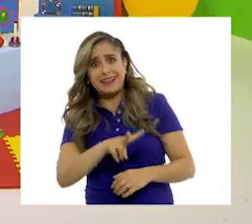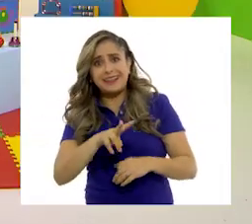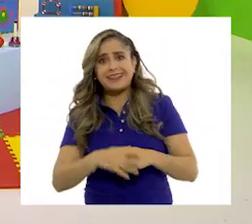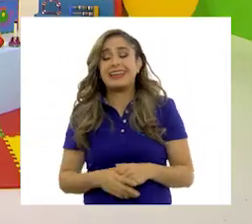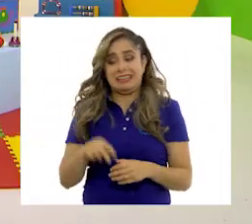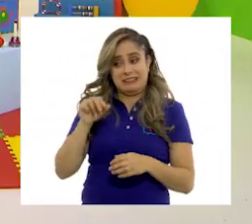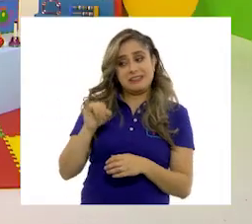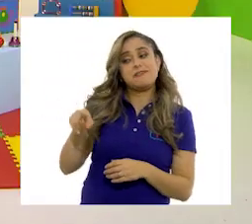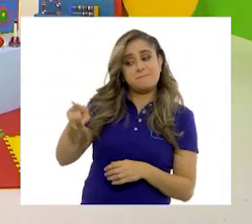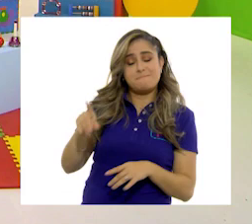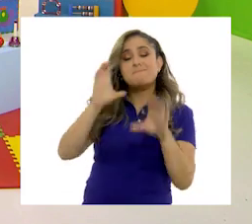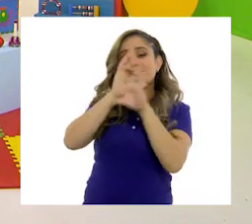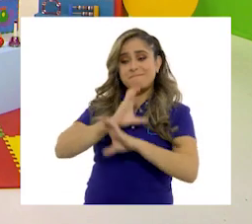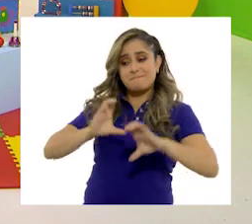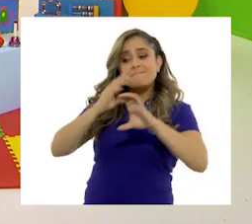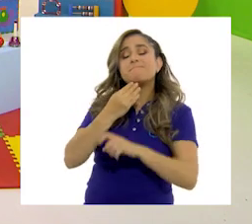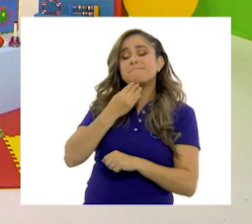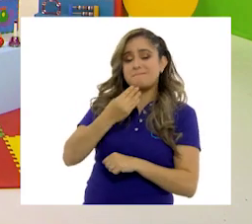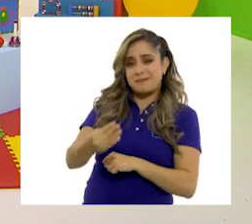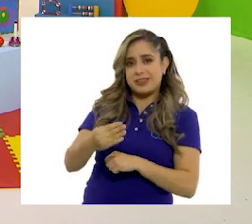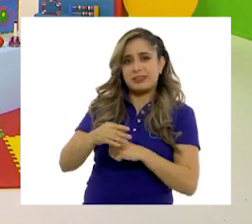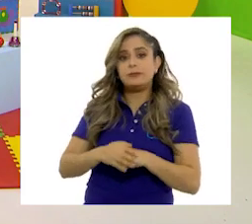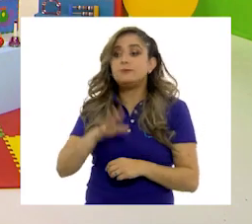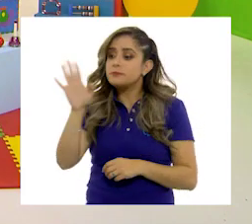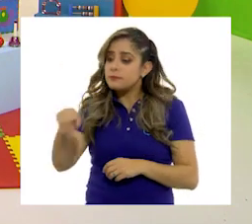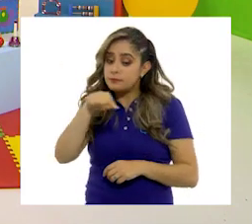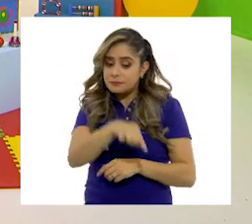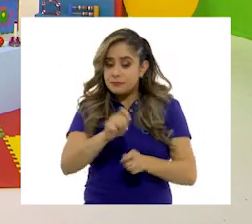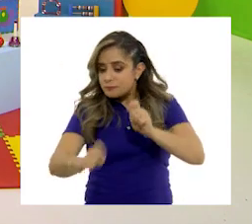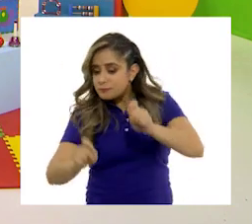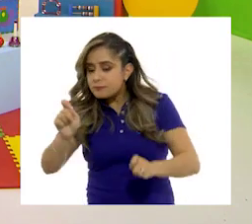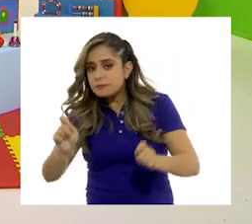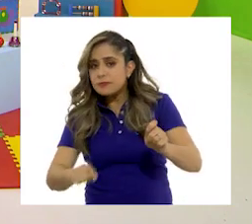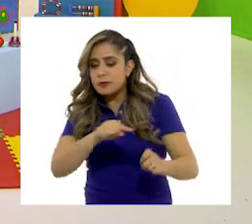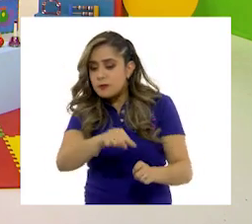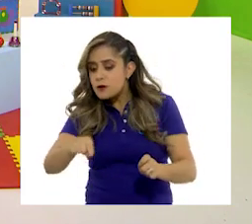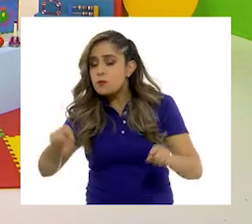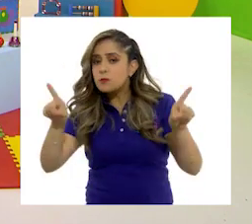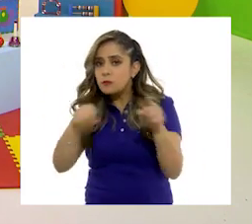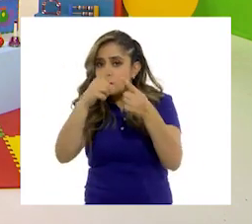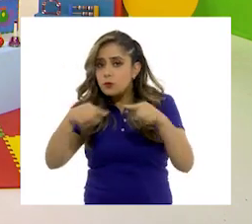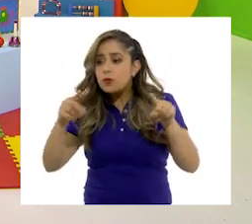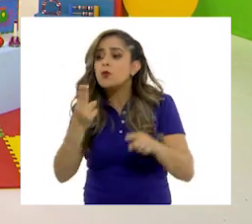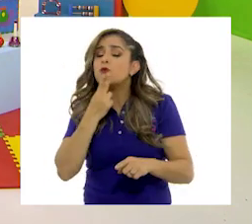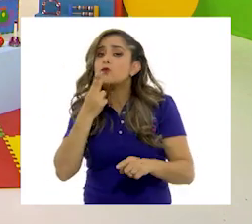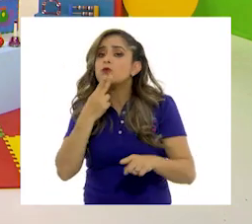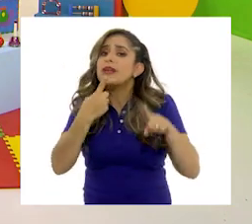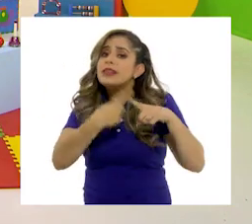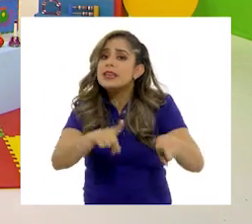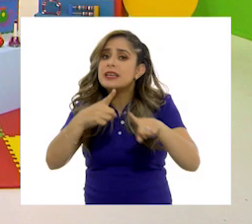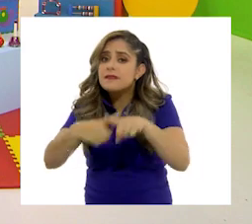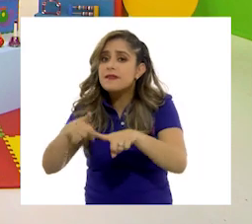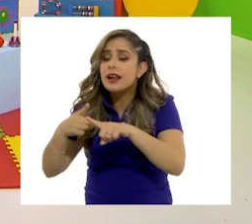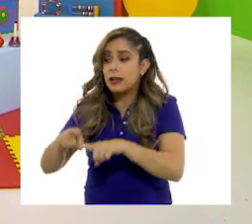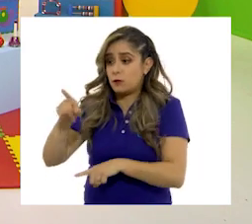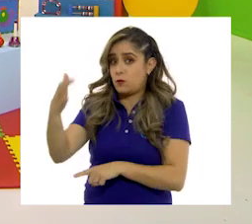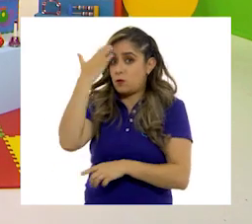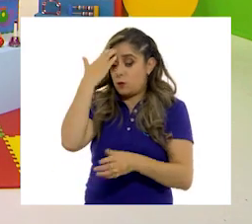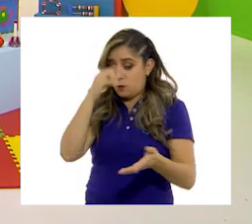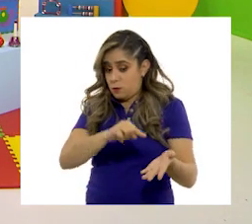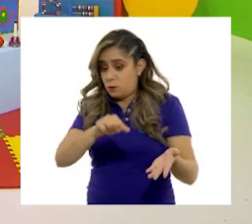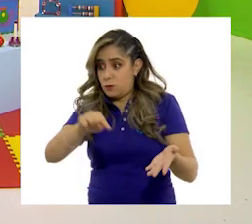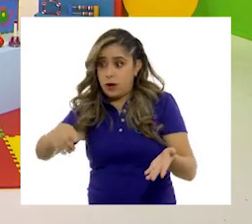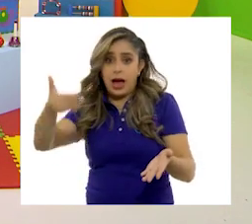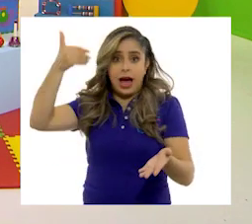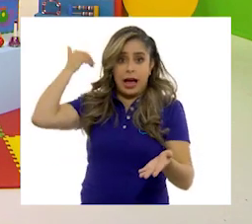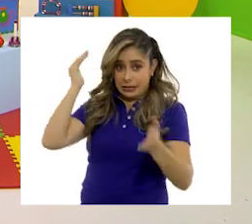bien, eso está muy bien, pero estos instrumentos musicales se utilizan de manera diferente. ¿Los conoces o los habías visto